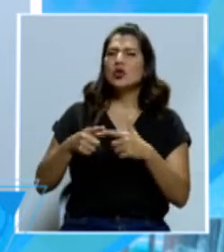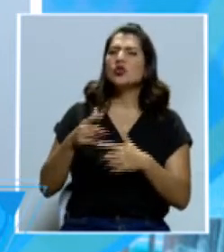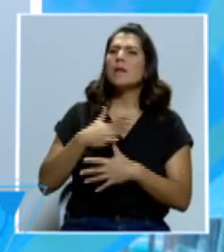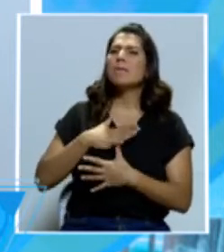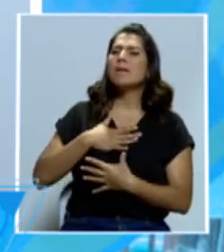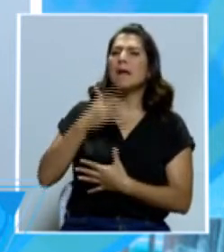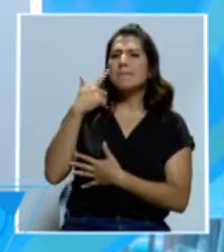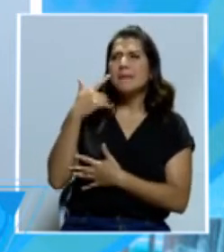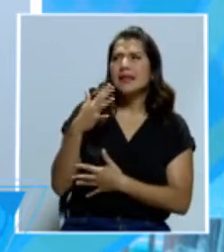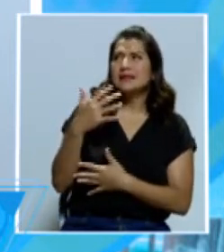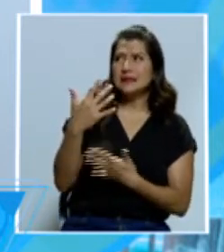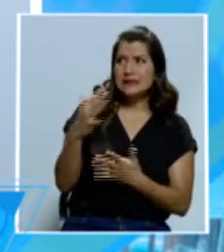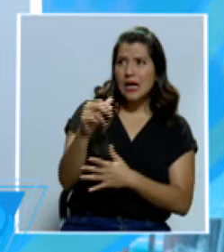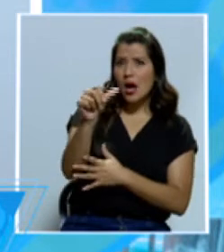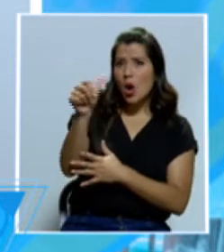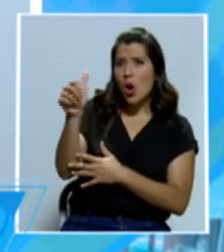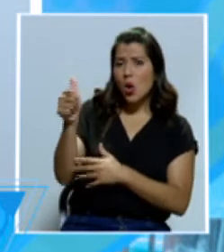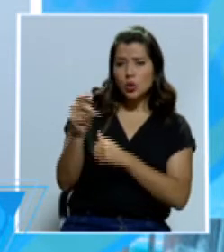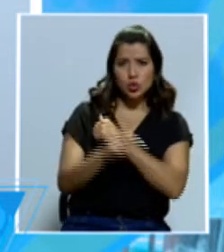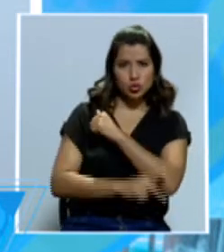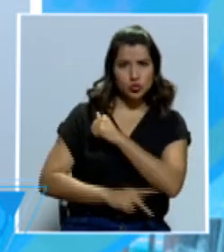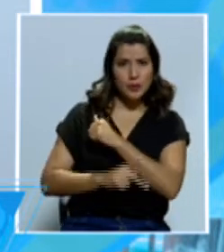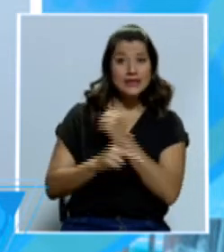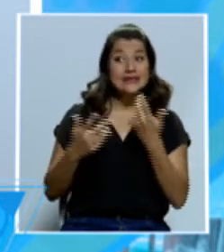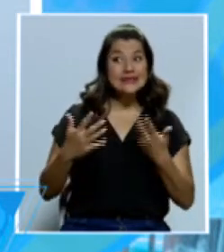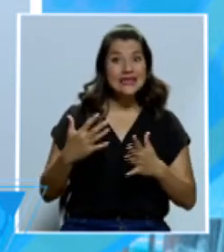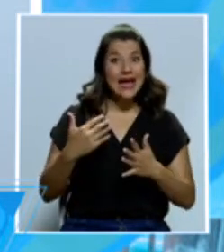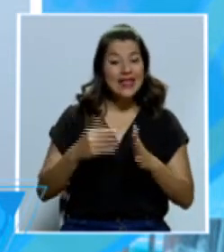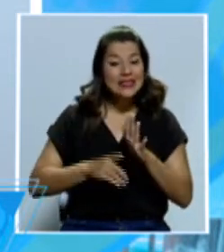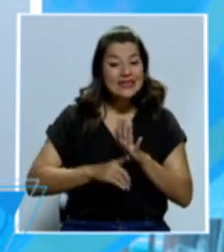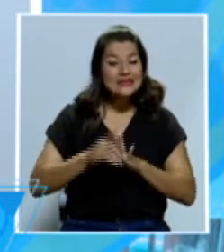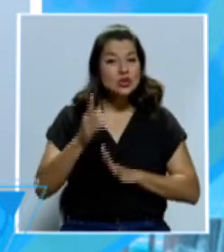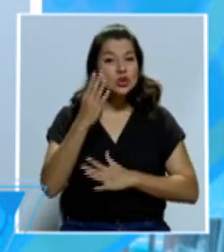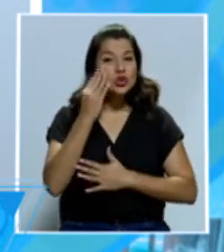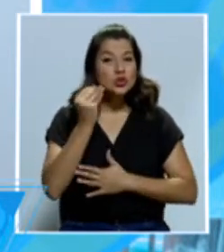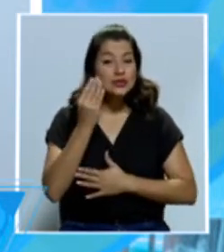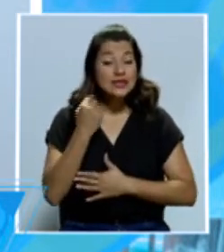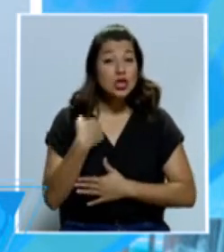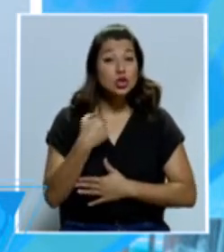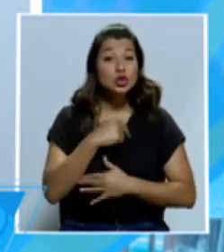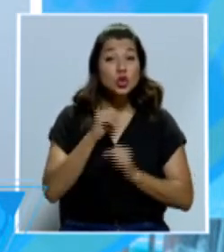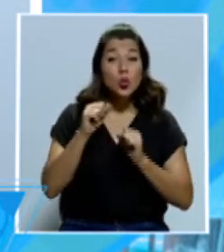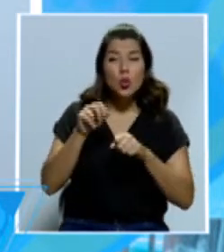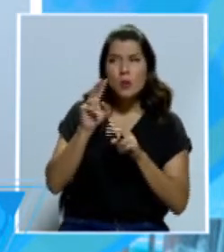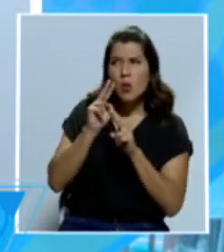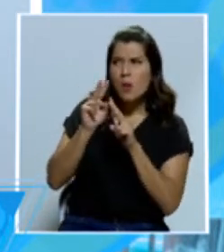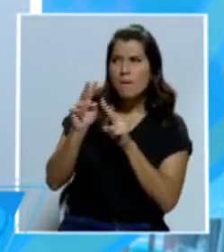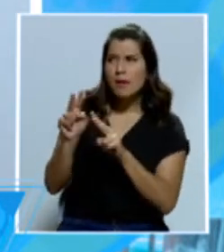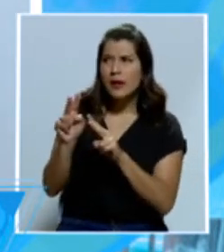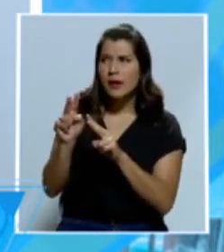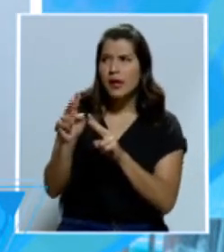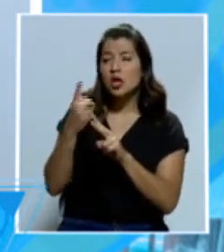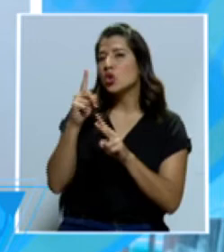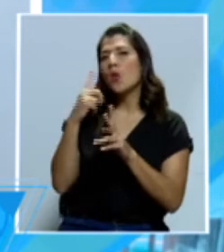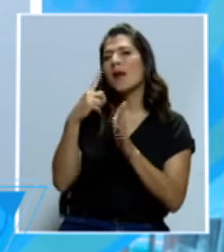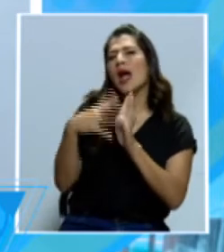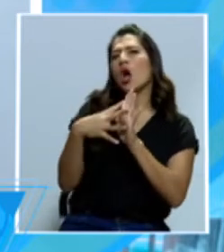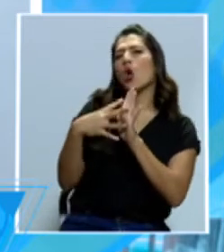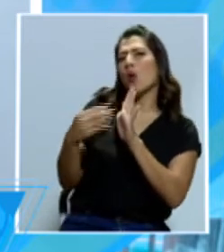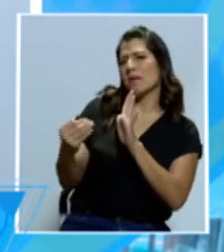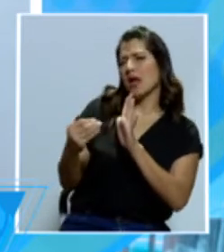bastantes experiencias que se pueden ir tomando, yo no diría para reproducir, pero sí para aprender de